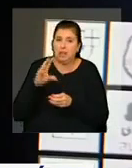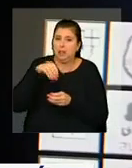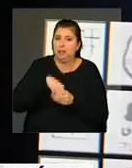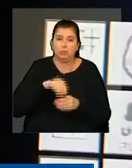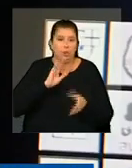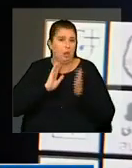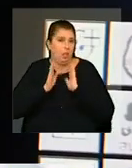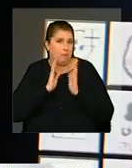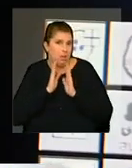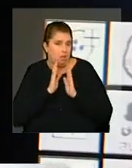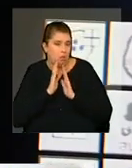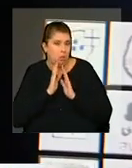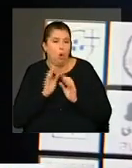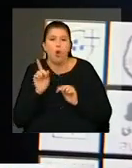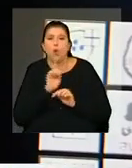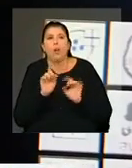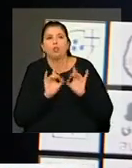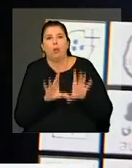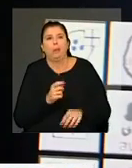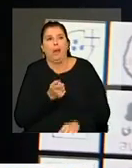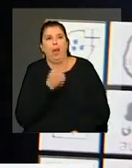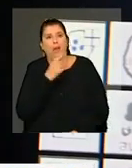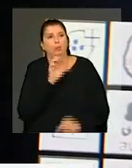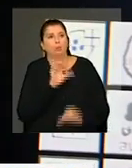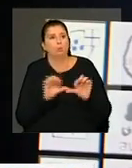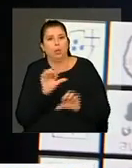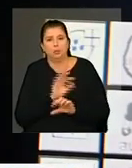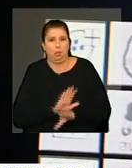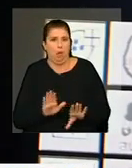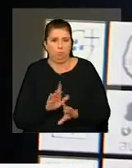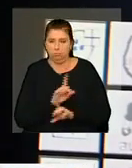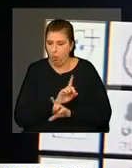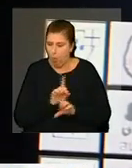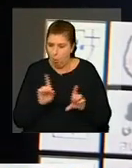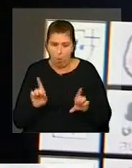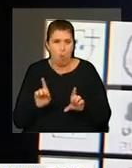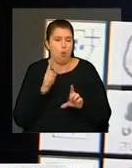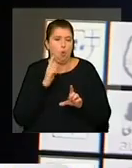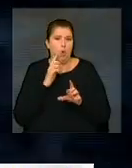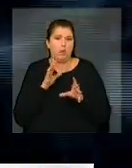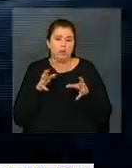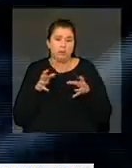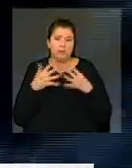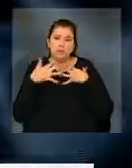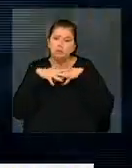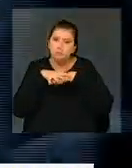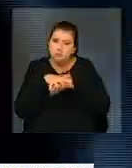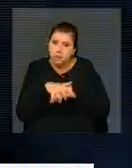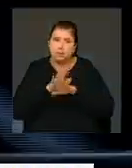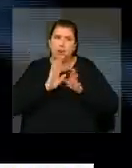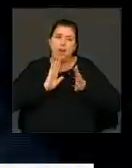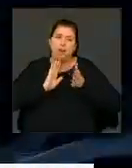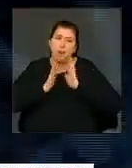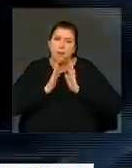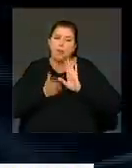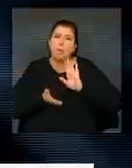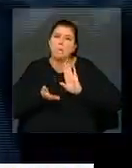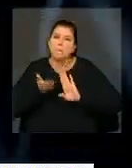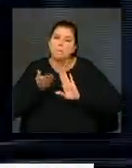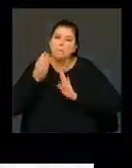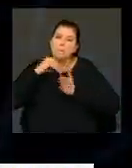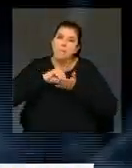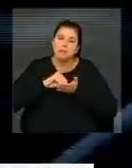es la sustancia per se, sino que es el combo entre la sustancia más el tratamiento lo que tiene el